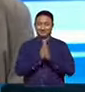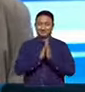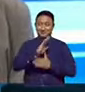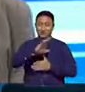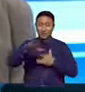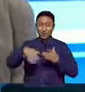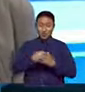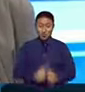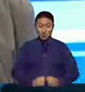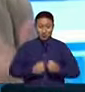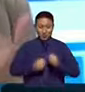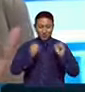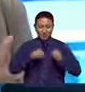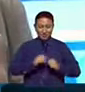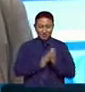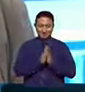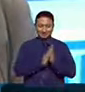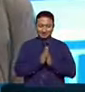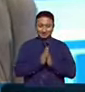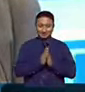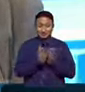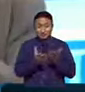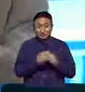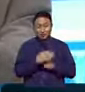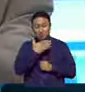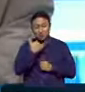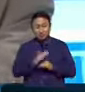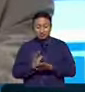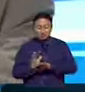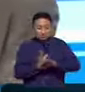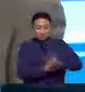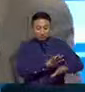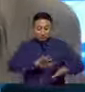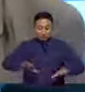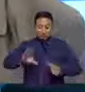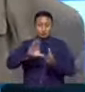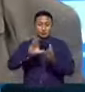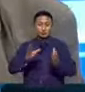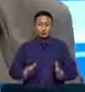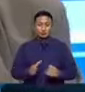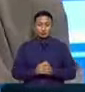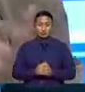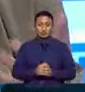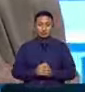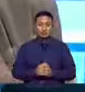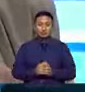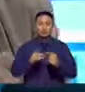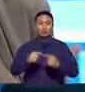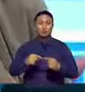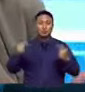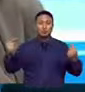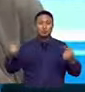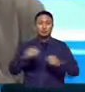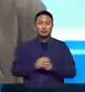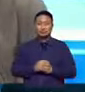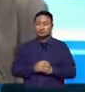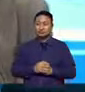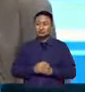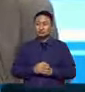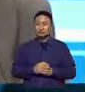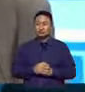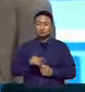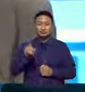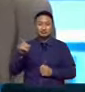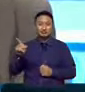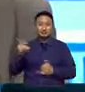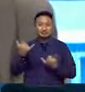¿no? Entonces yo creo que más bien la ciudadanía y la oposición contestataria será la